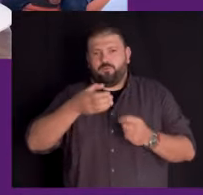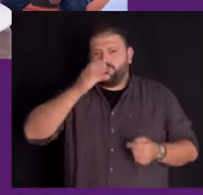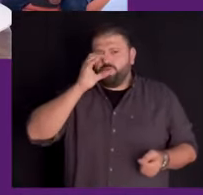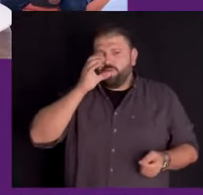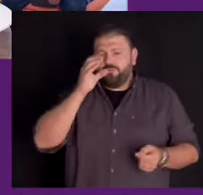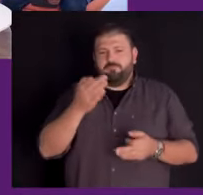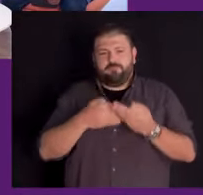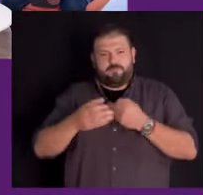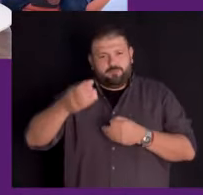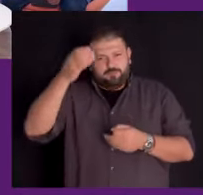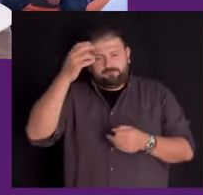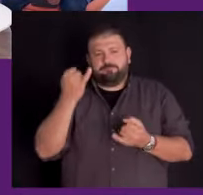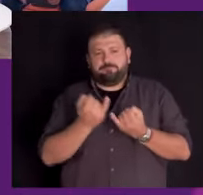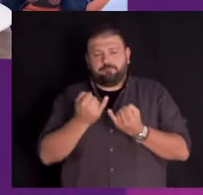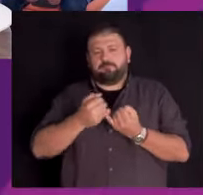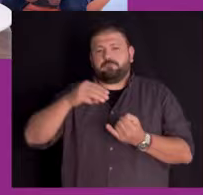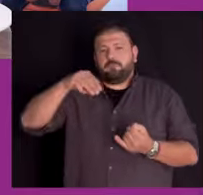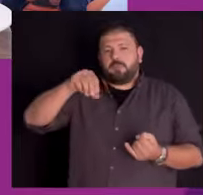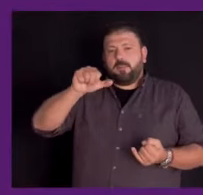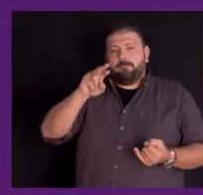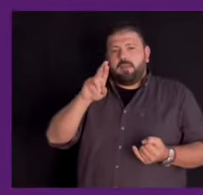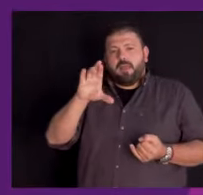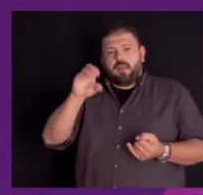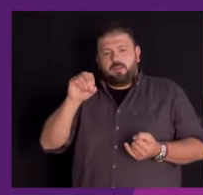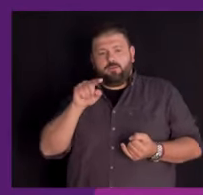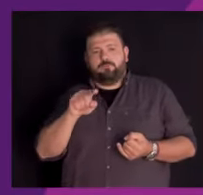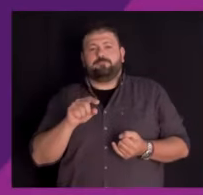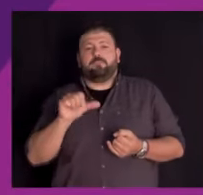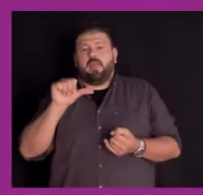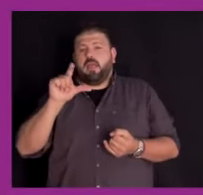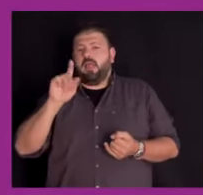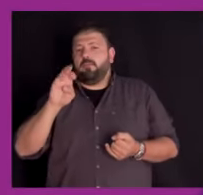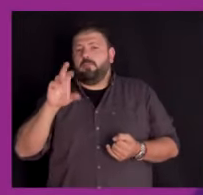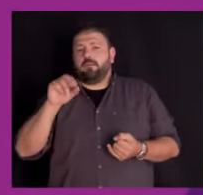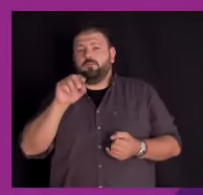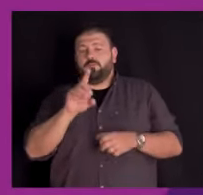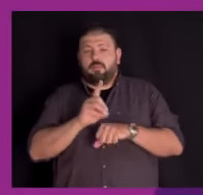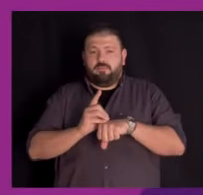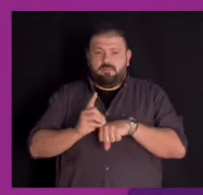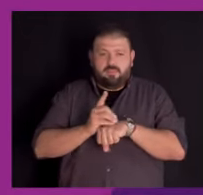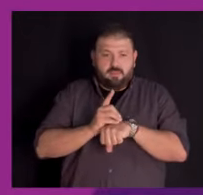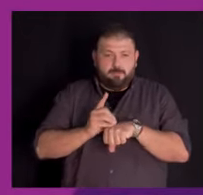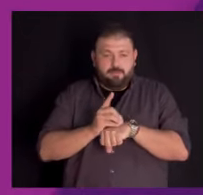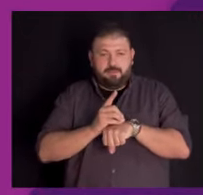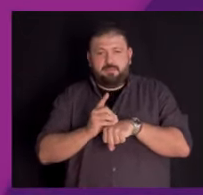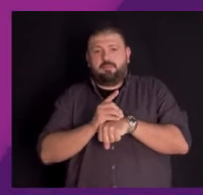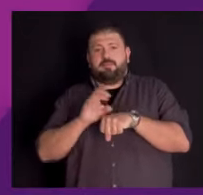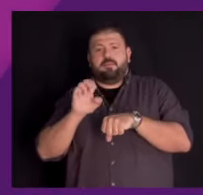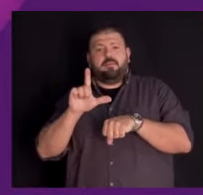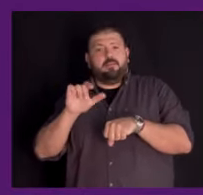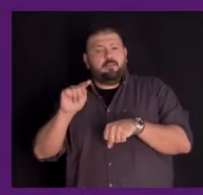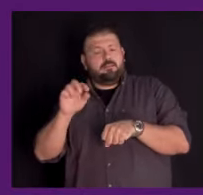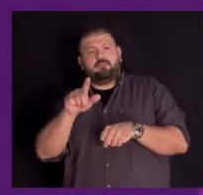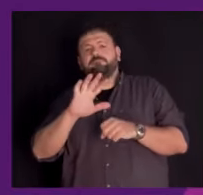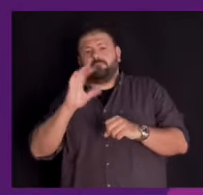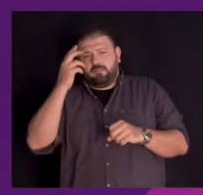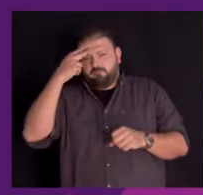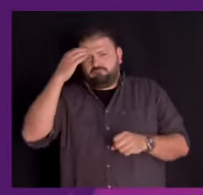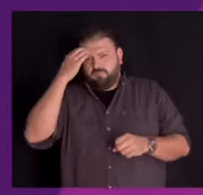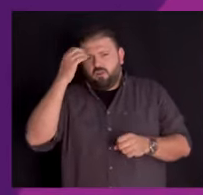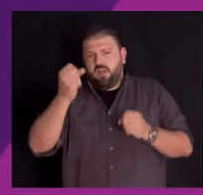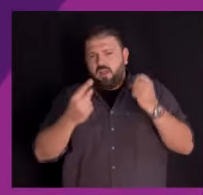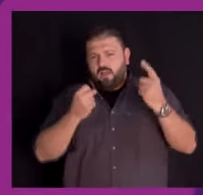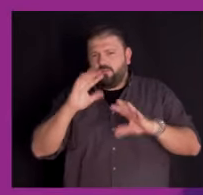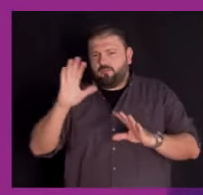químico Mario Alberto Lavín, diamante elite de México. Obviamente lo conoces. Beto,